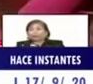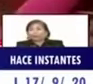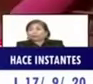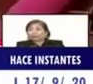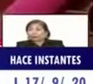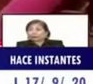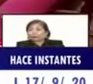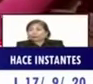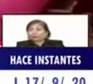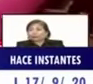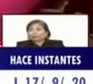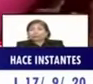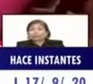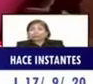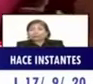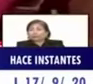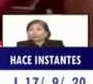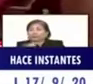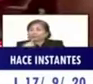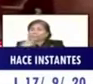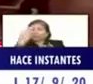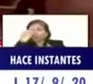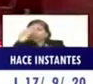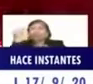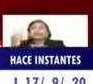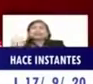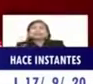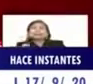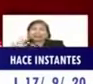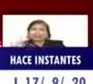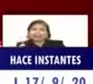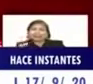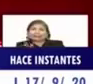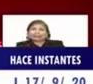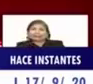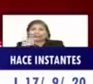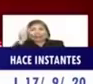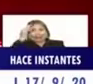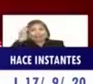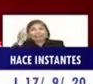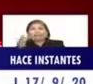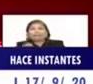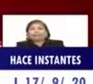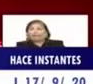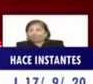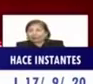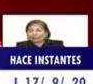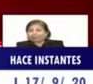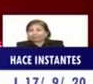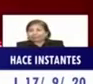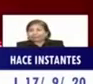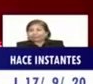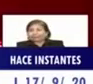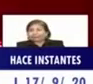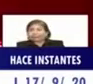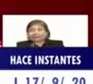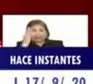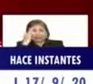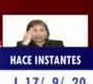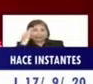tranquilidad y tenemos la esperanza y la fe que la verdad se va a